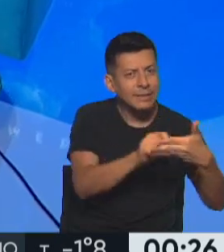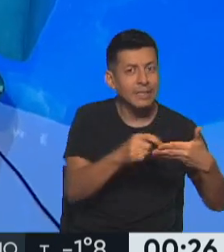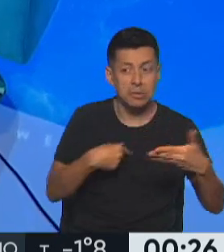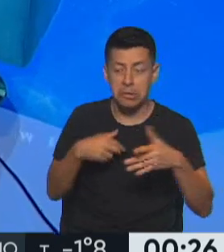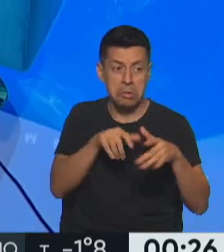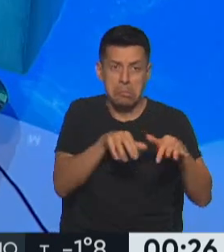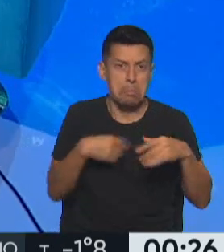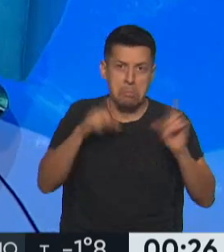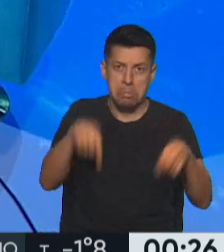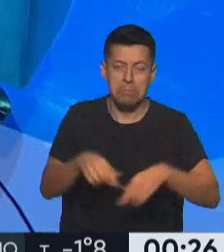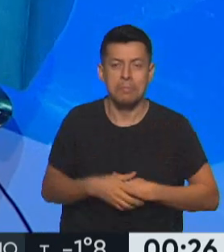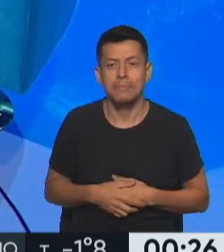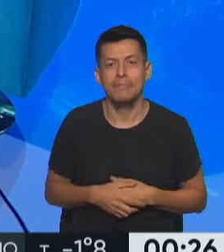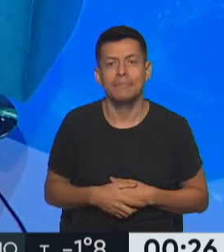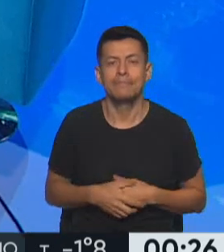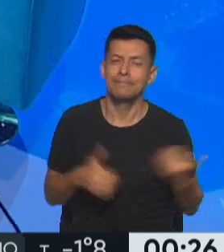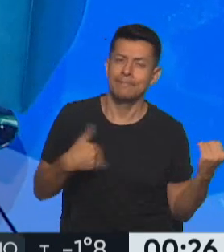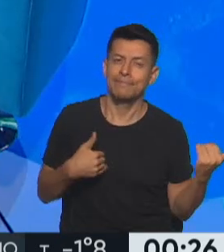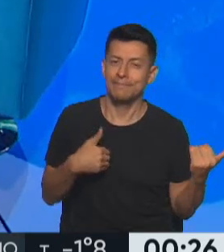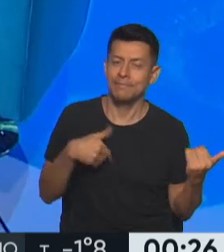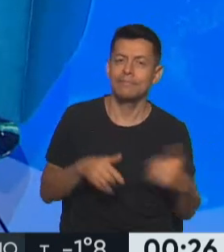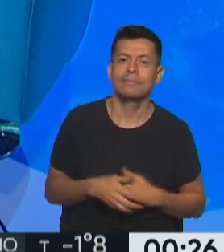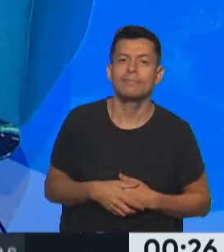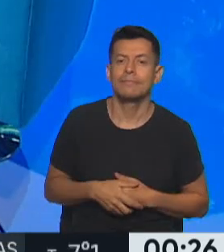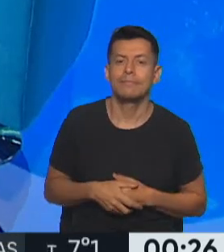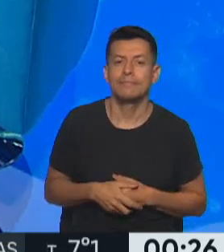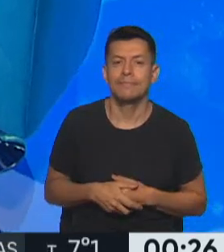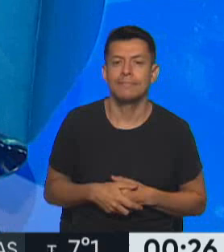la menor idea. Es una versión.